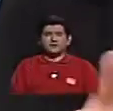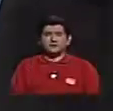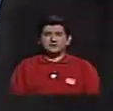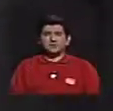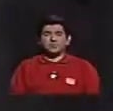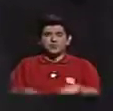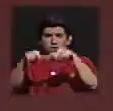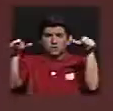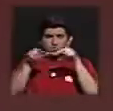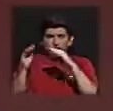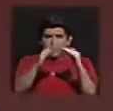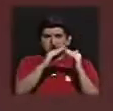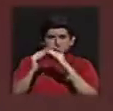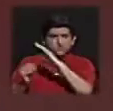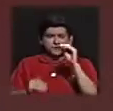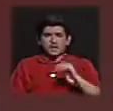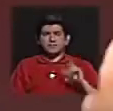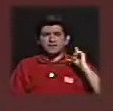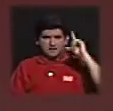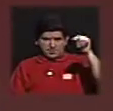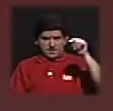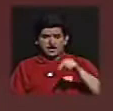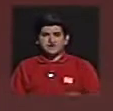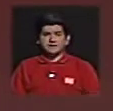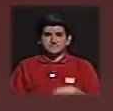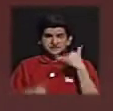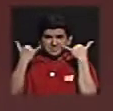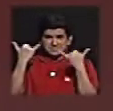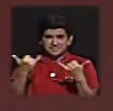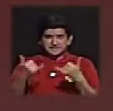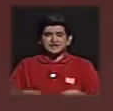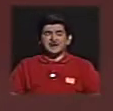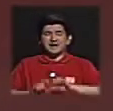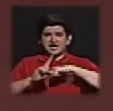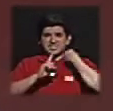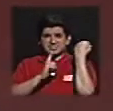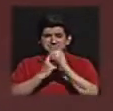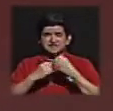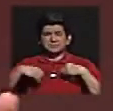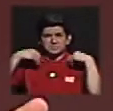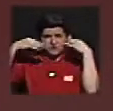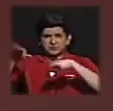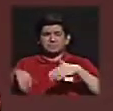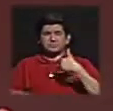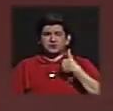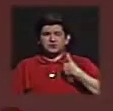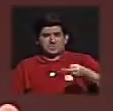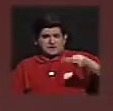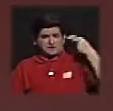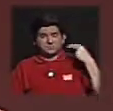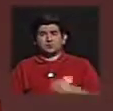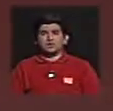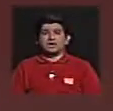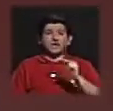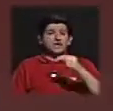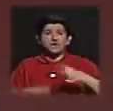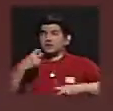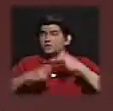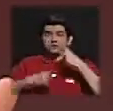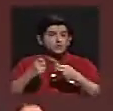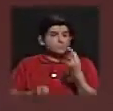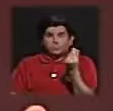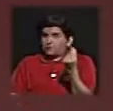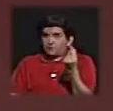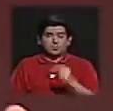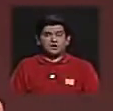zonas rurales, que han históricamente sido abandonadas de muchas maneras. Y al no haber un problema de recursos, porque